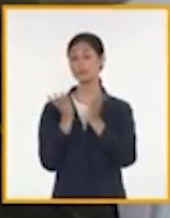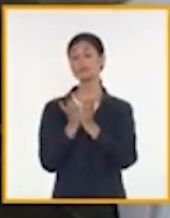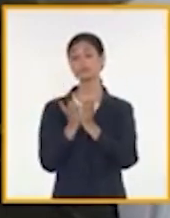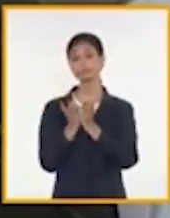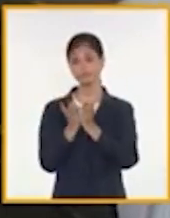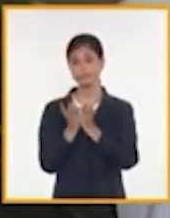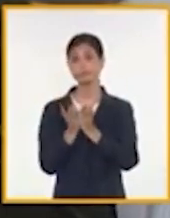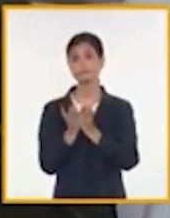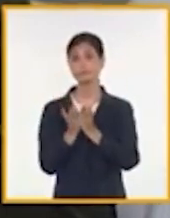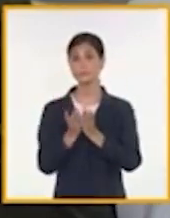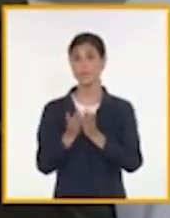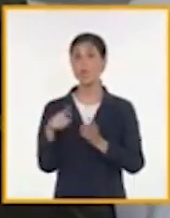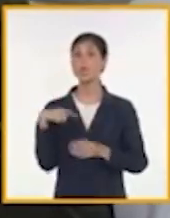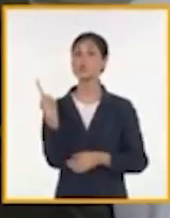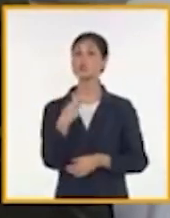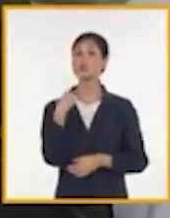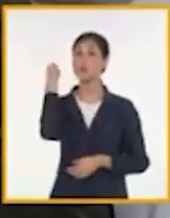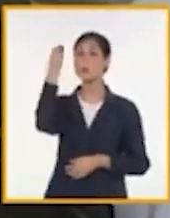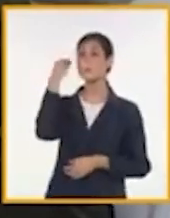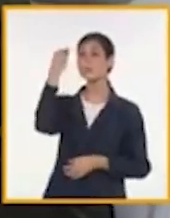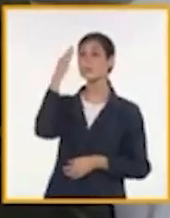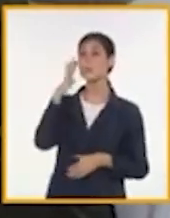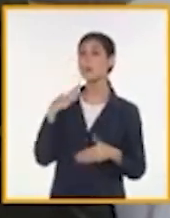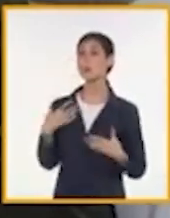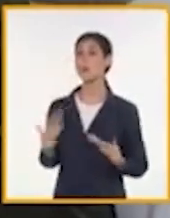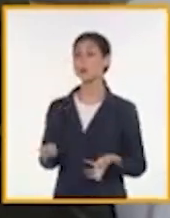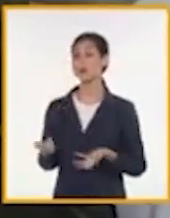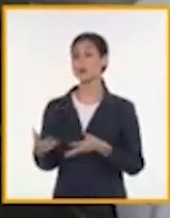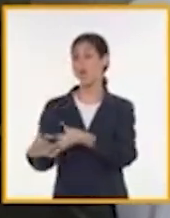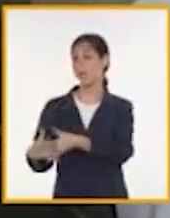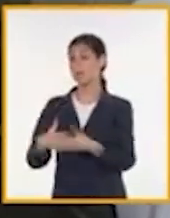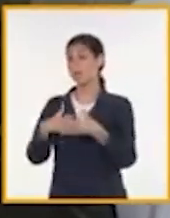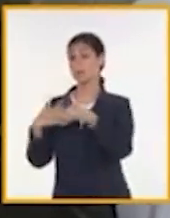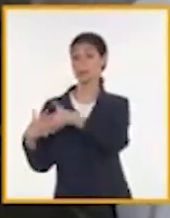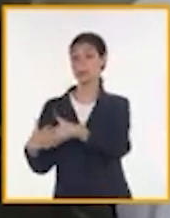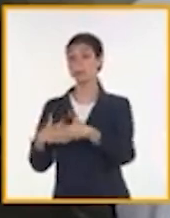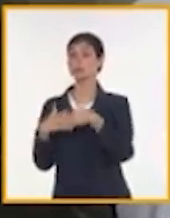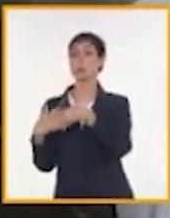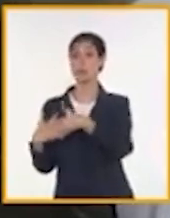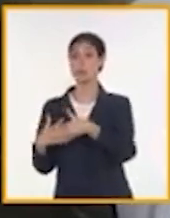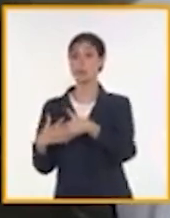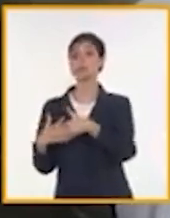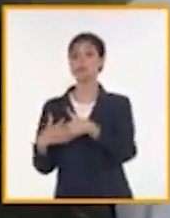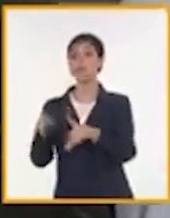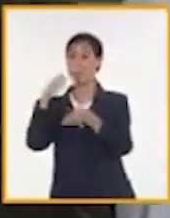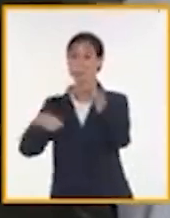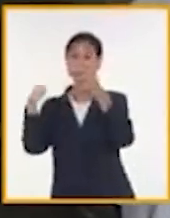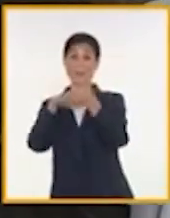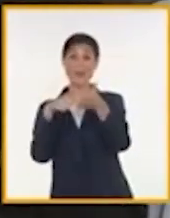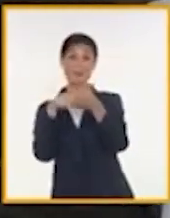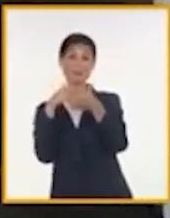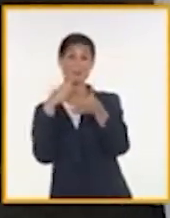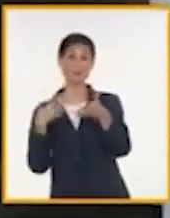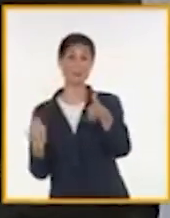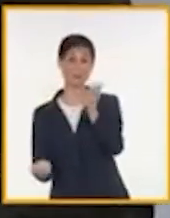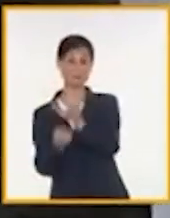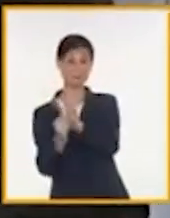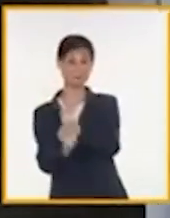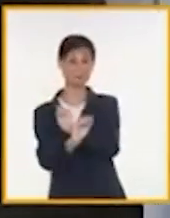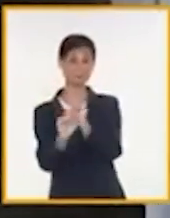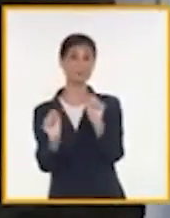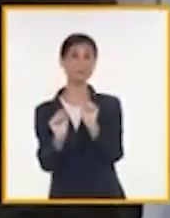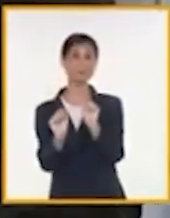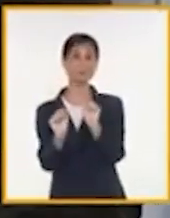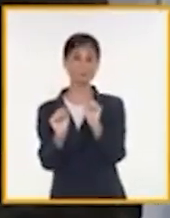falta de un enfrentamiento resuelto por las autoridades estadounidenses estas acciones y planes terroristas es interpretado por los